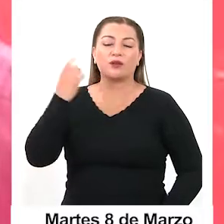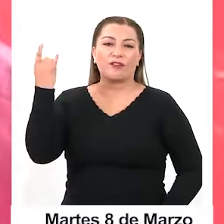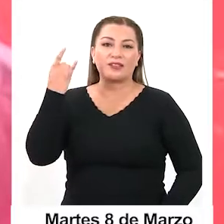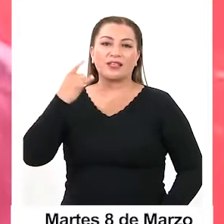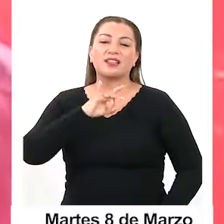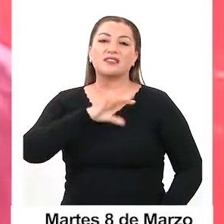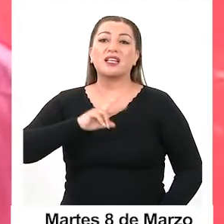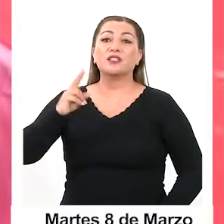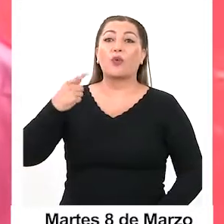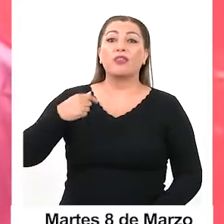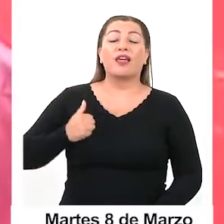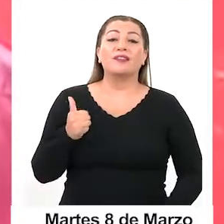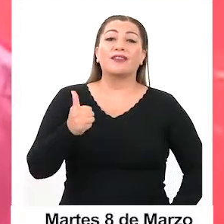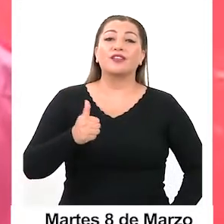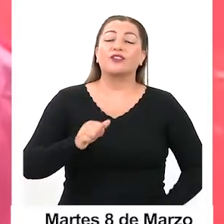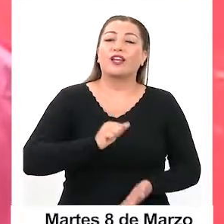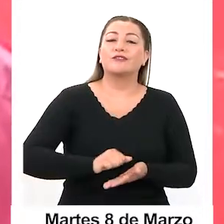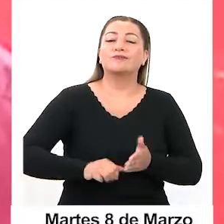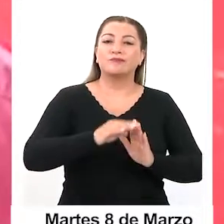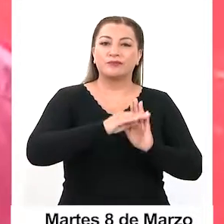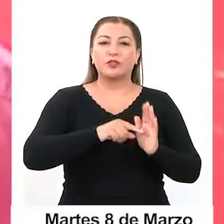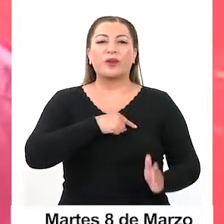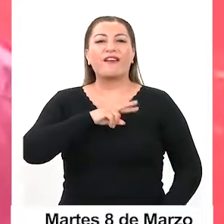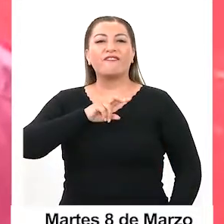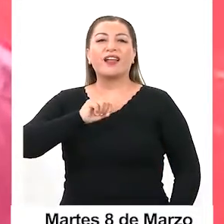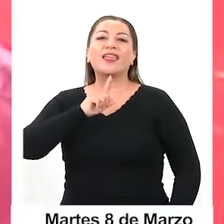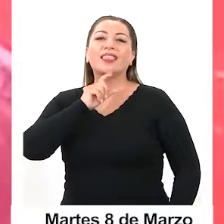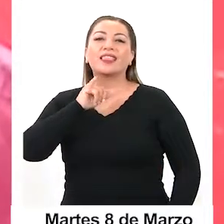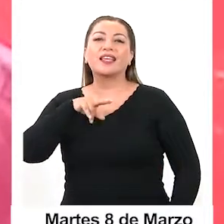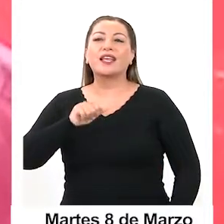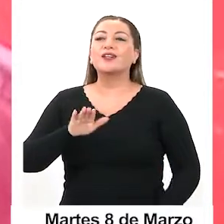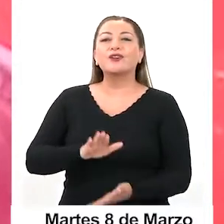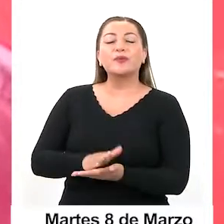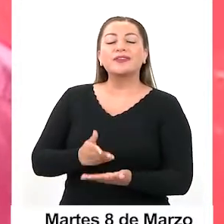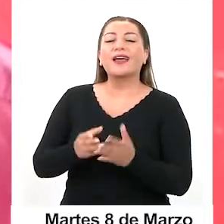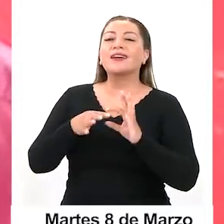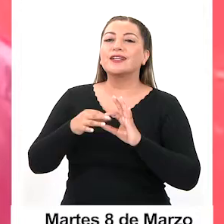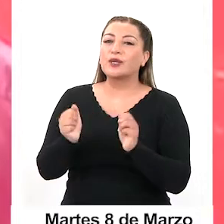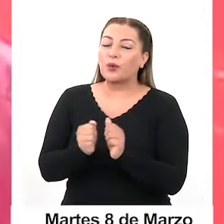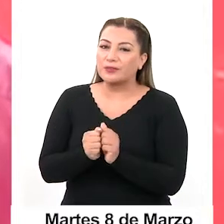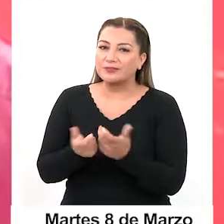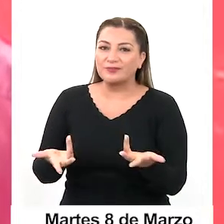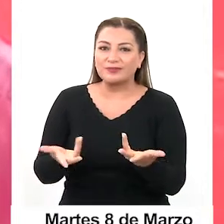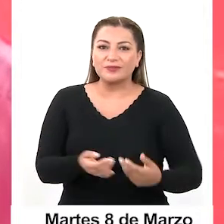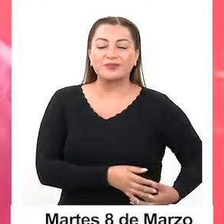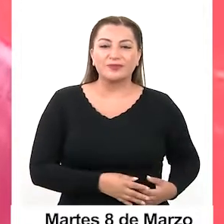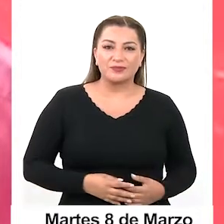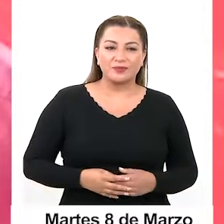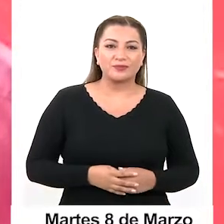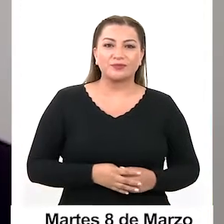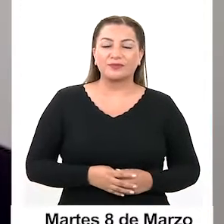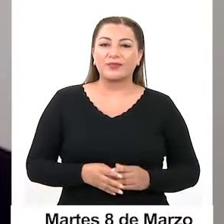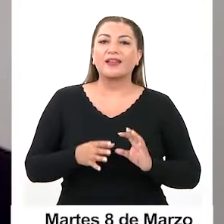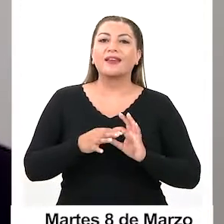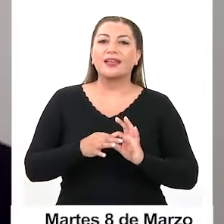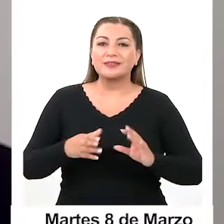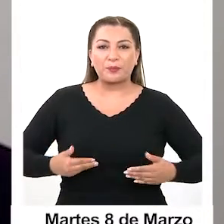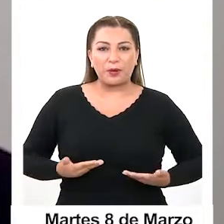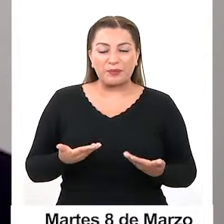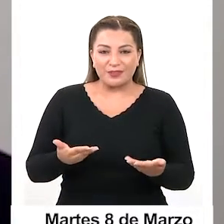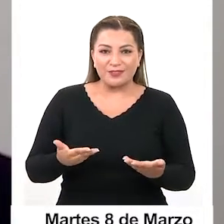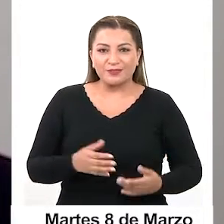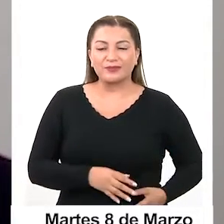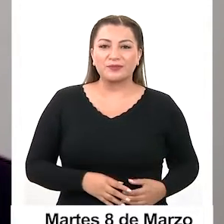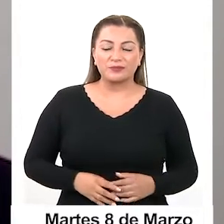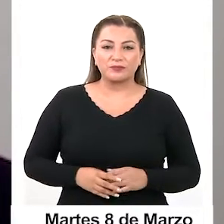la subdirectora del programa, Valentina Rosas. ¿Qué tal, Valentina? Gracias por acompañarnos en esta entrevista. Gracias, Reinaldo, por la